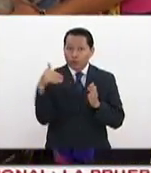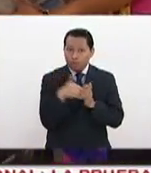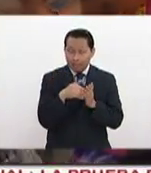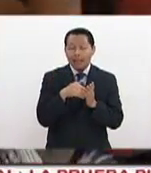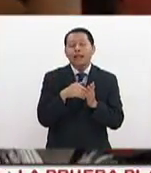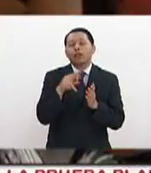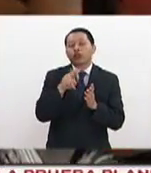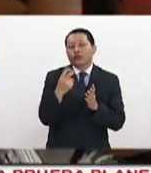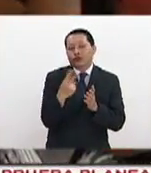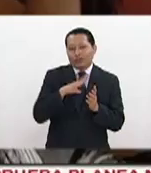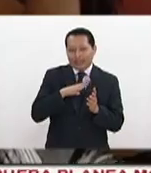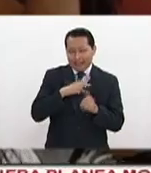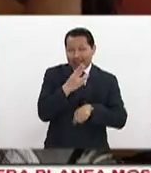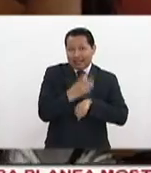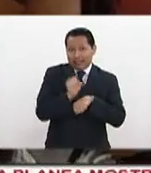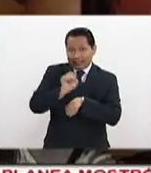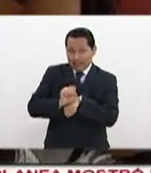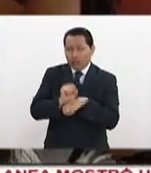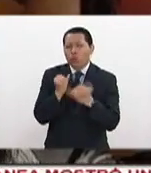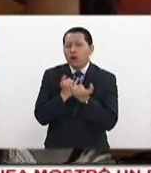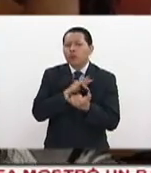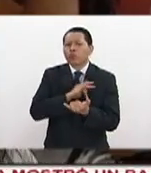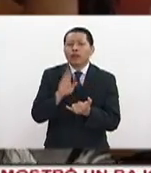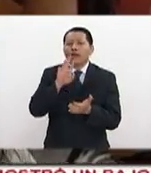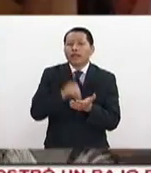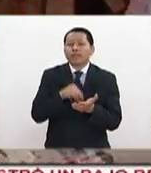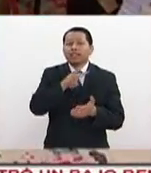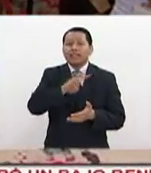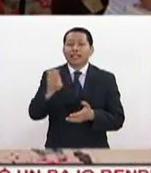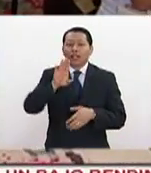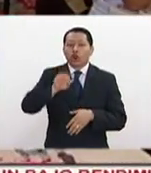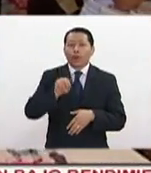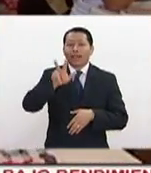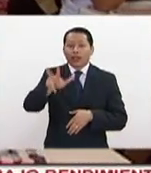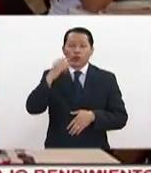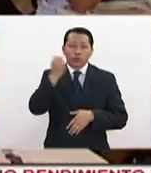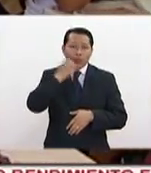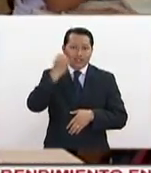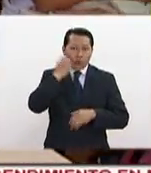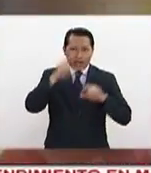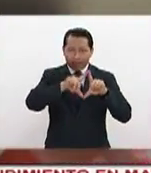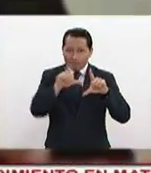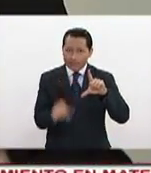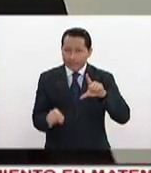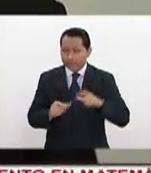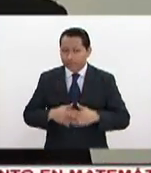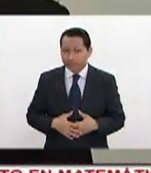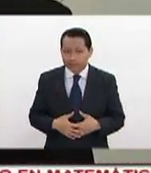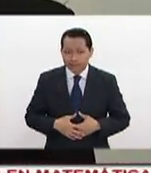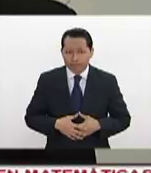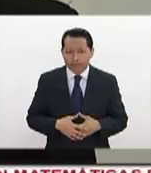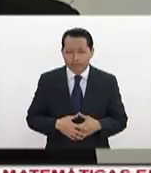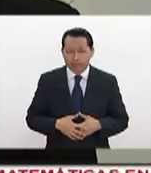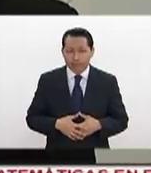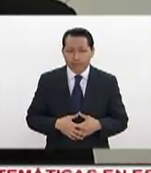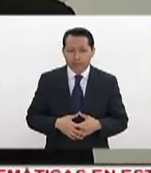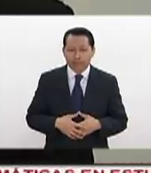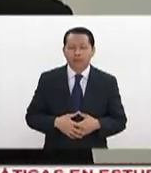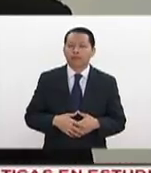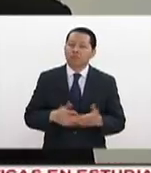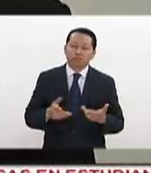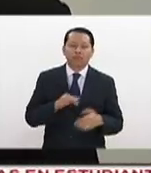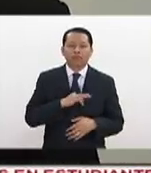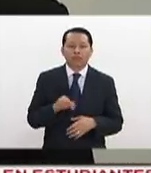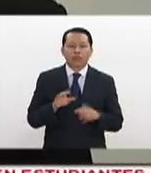131.662 alumnos de tercero de secundaria en 3.398 escuelas del país. Se ha,